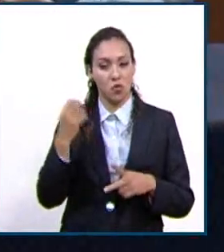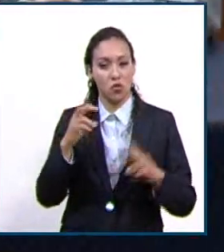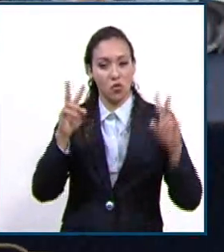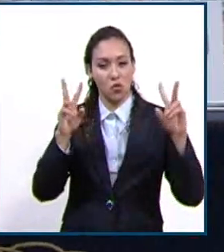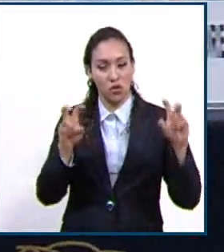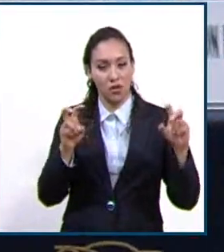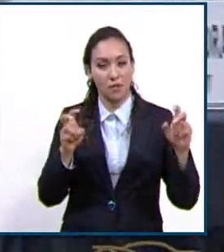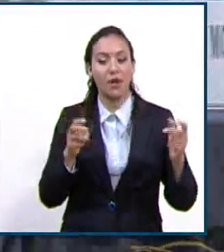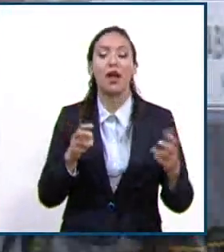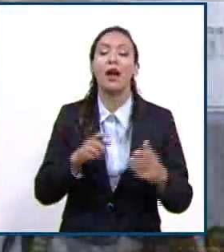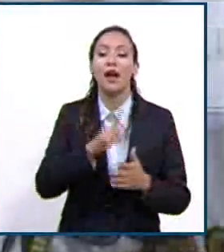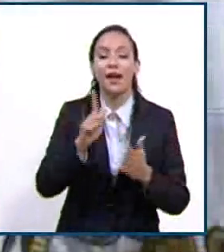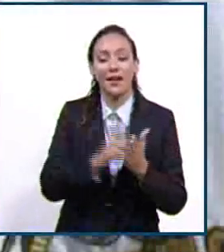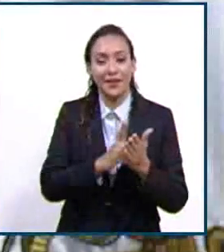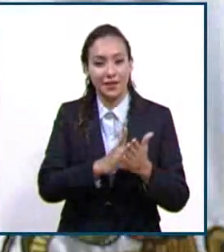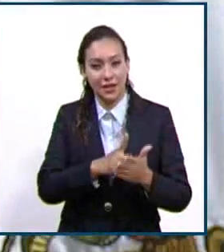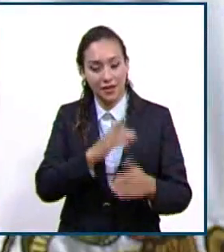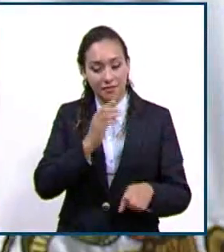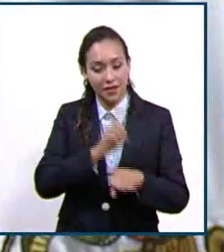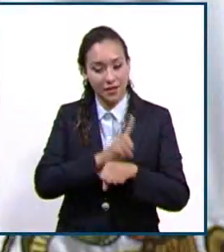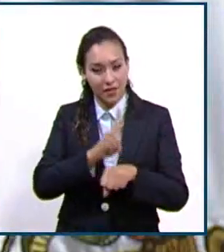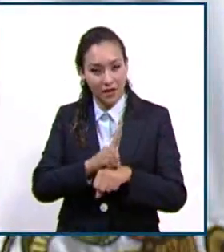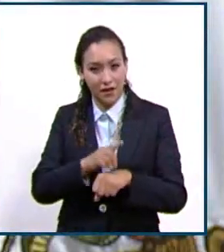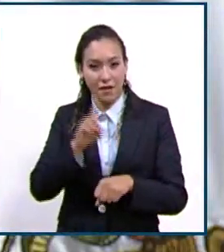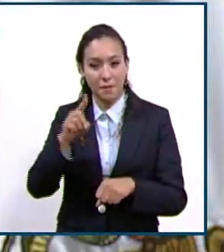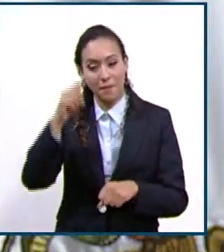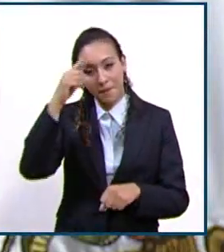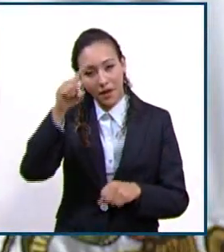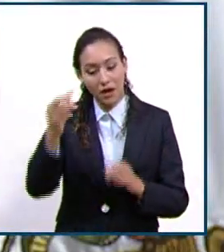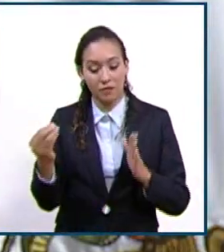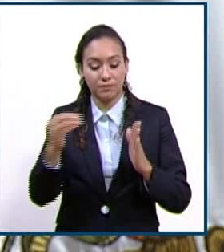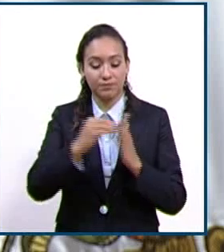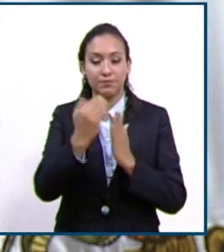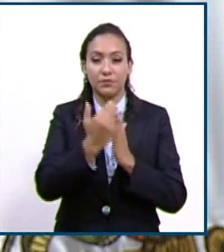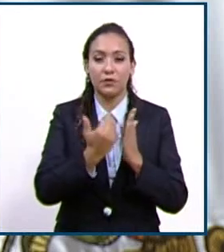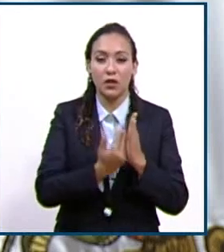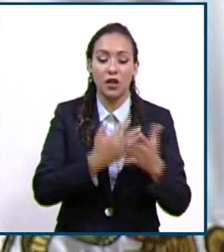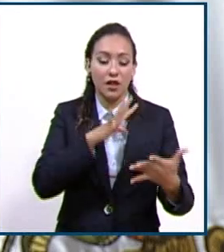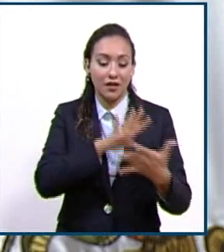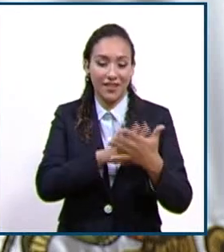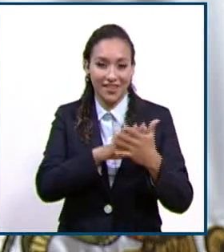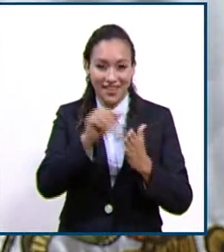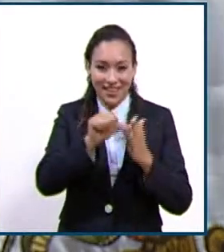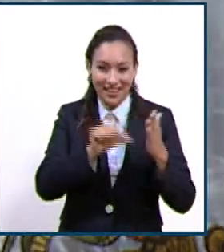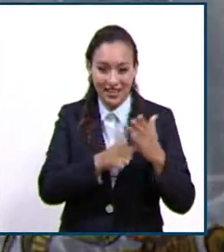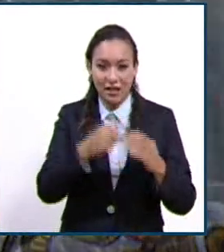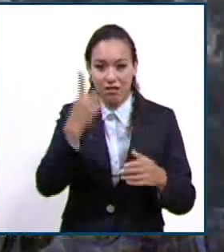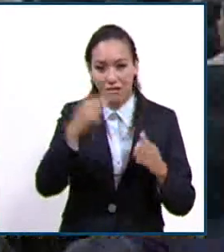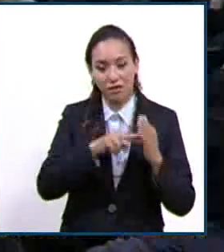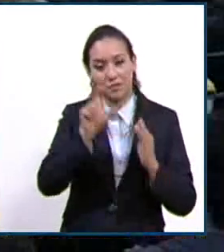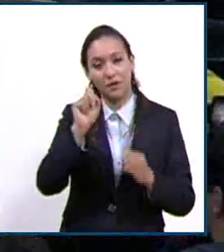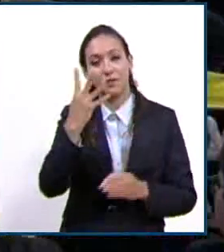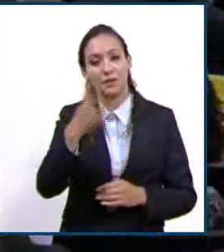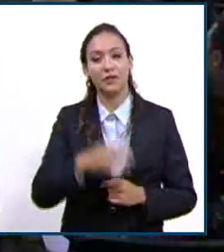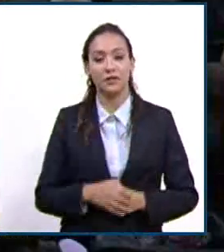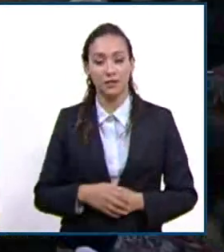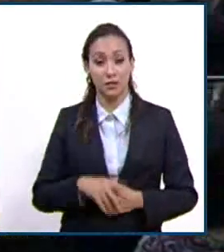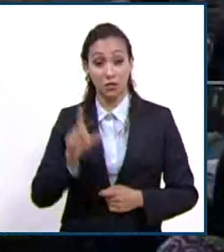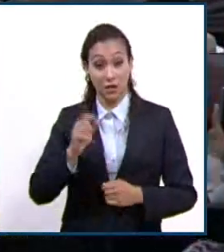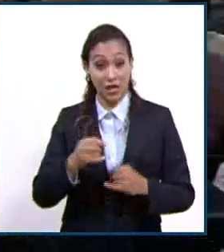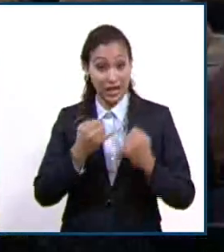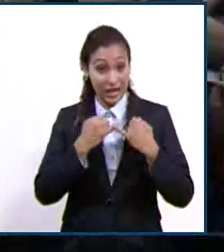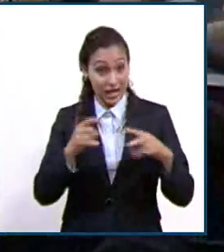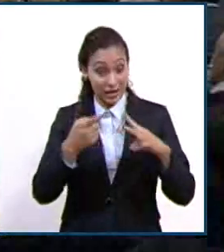La Justicia Cotidiana, en el Código Nacional de Procedimientos Civiles y Familiares 2024. En la ceremonia de